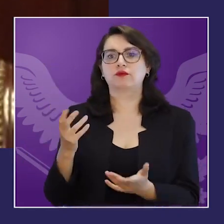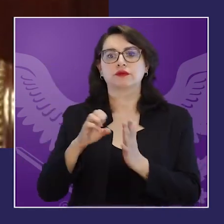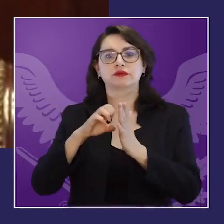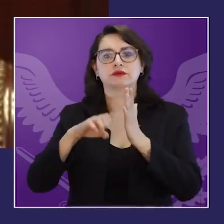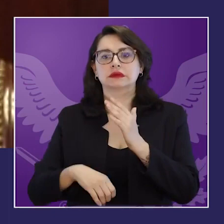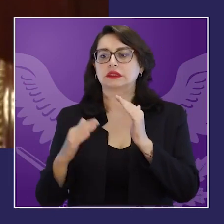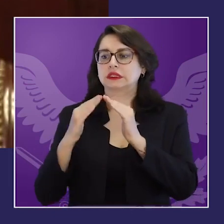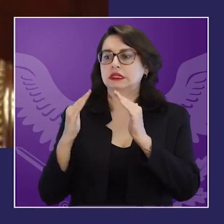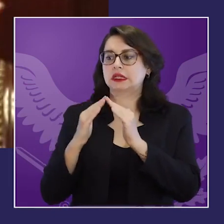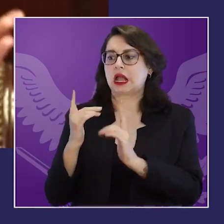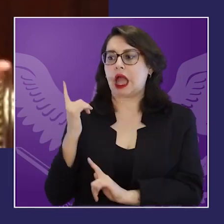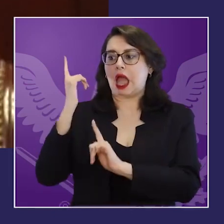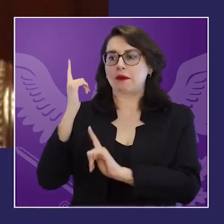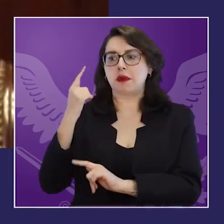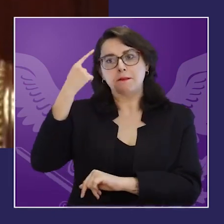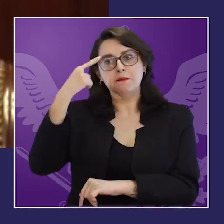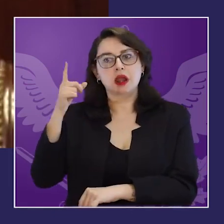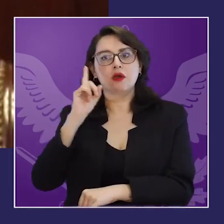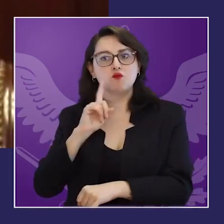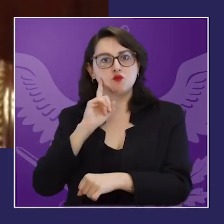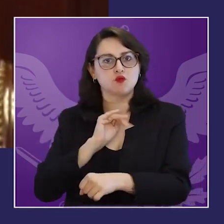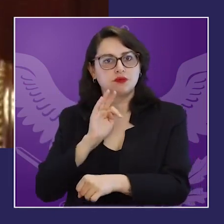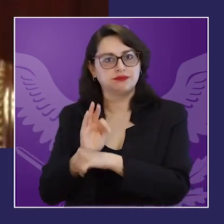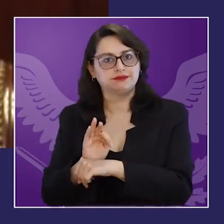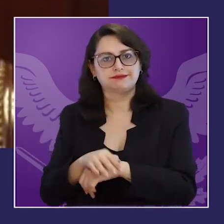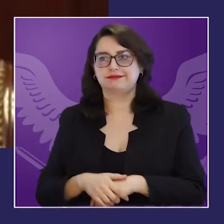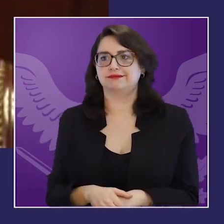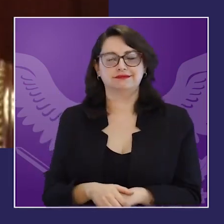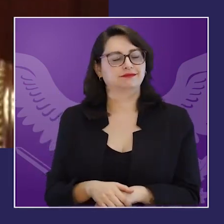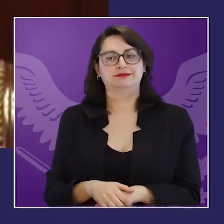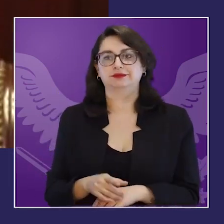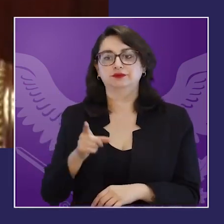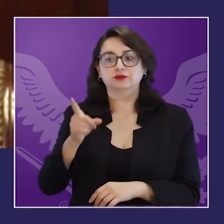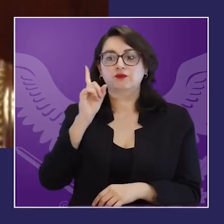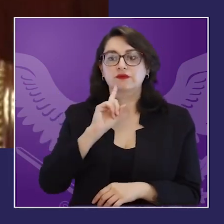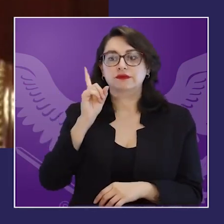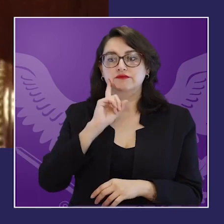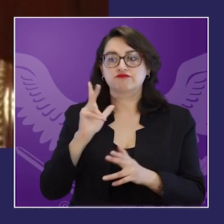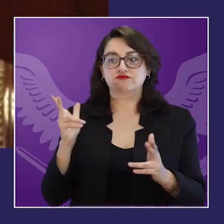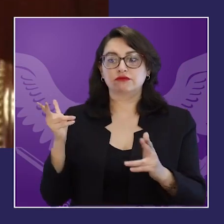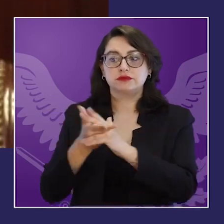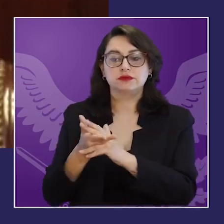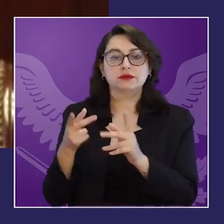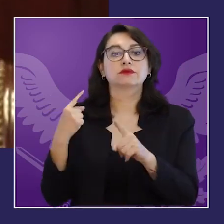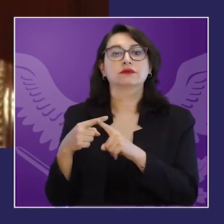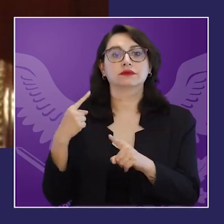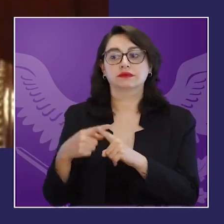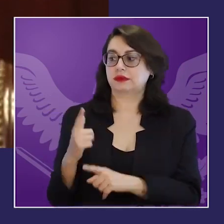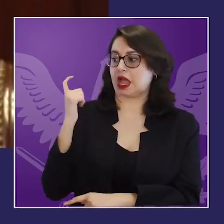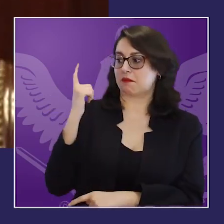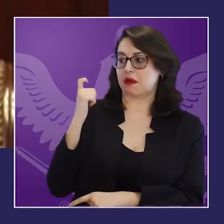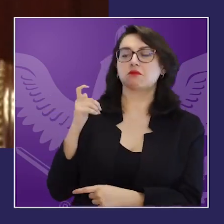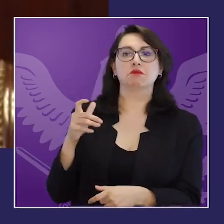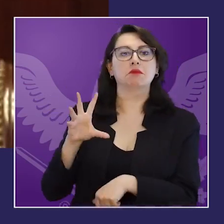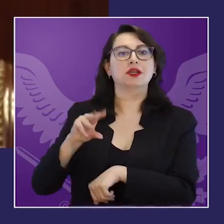desmonta mitos que ya ustedes los tienen sobrediagnosticados, de que las armas en la casa son para cuidar a las mujeres, de que las